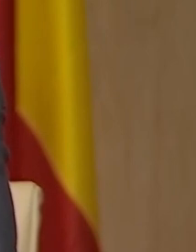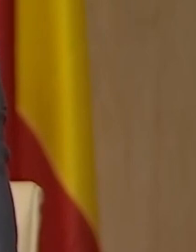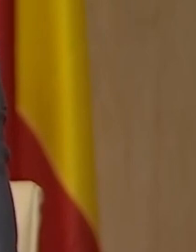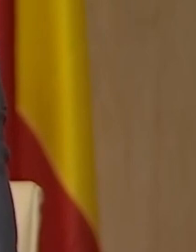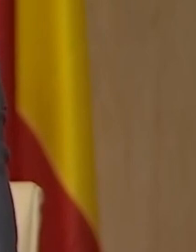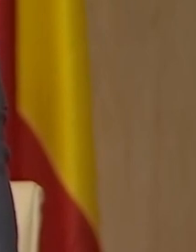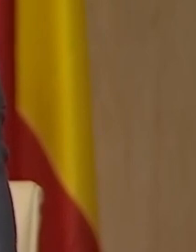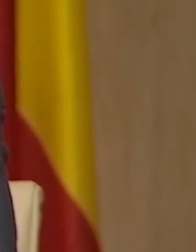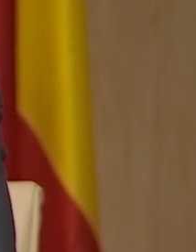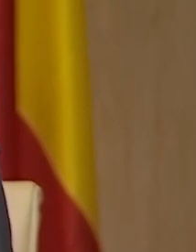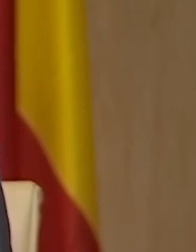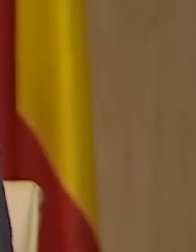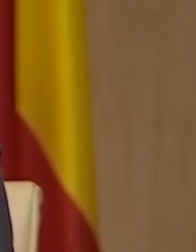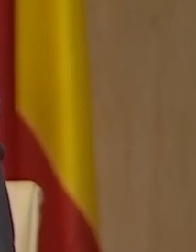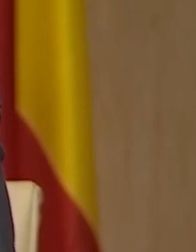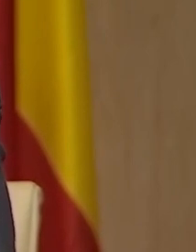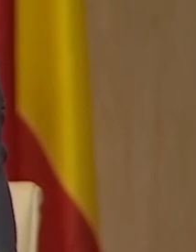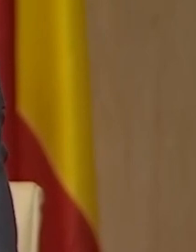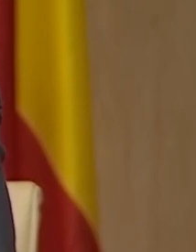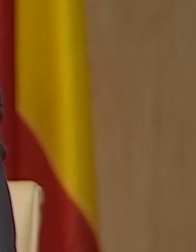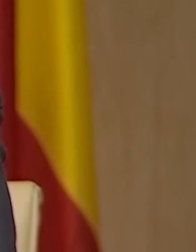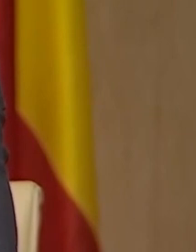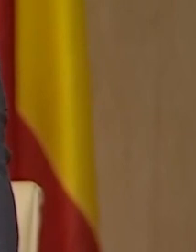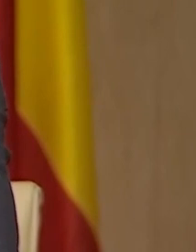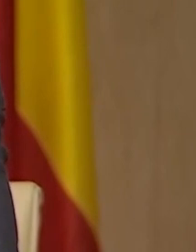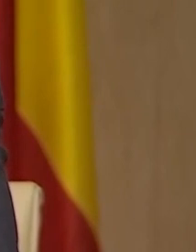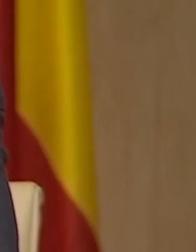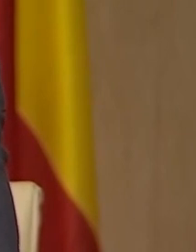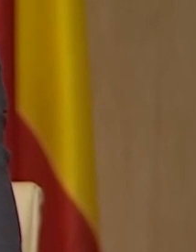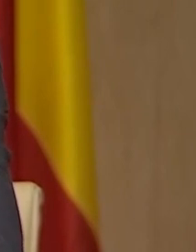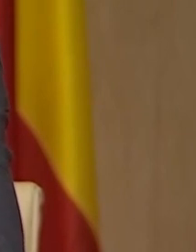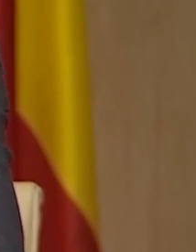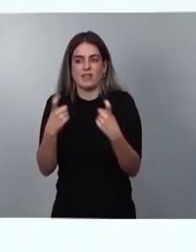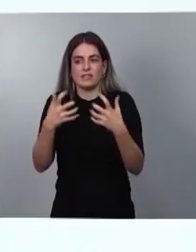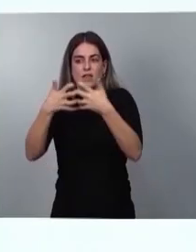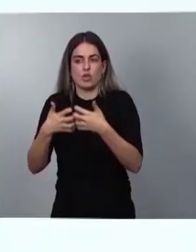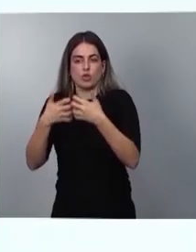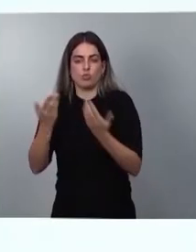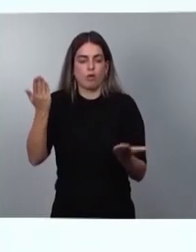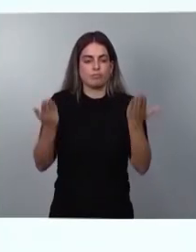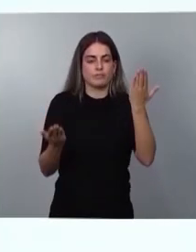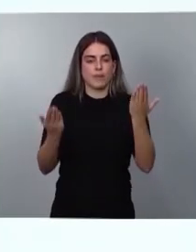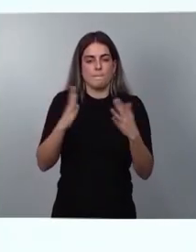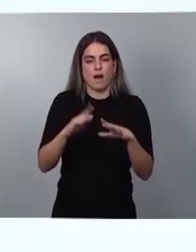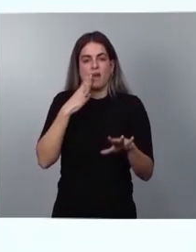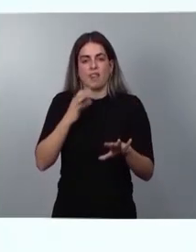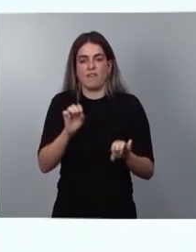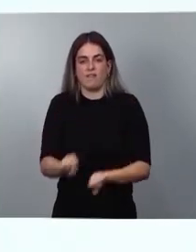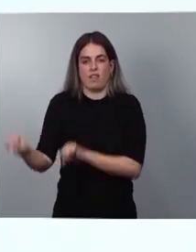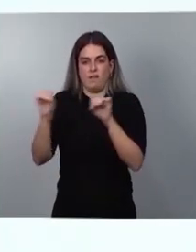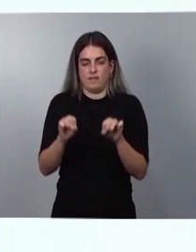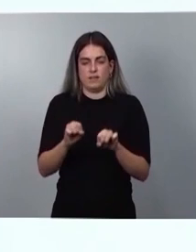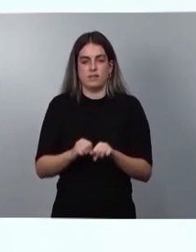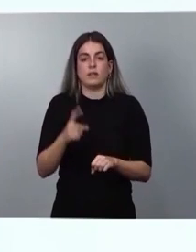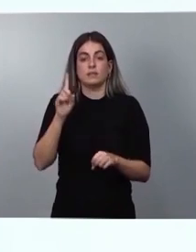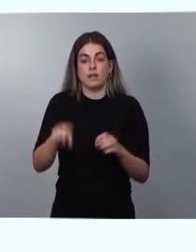nos tendríamos que levantar un poco nos estaba escuchando pero cómo es posible que se cotice el kilo de sandía a más de dos euros bien que me